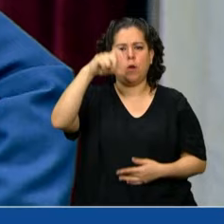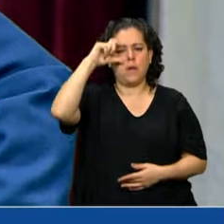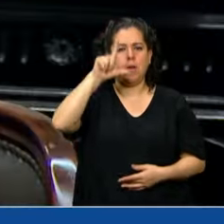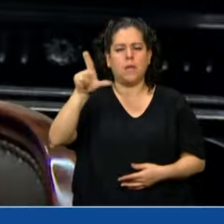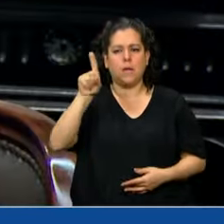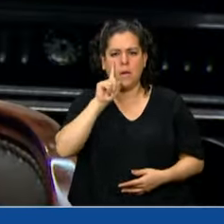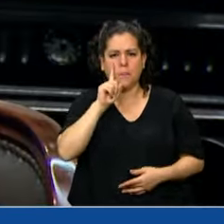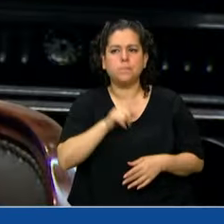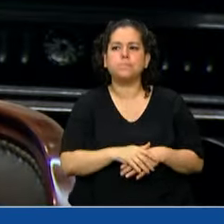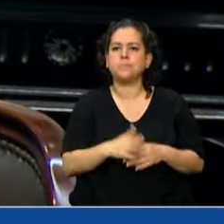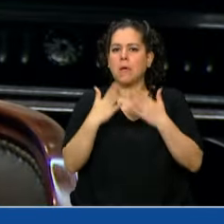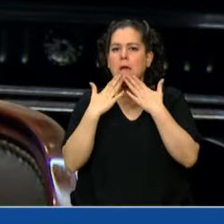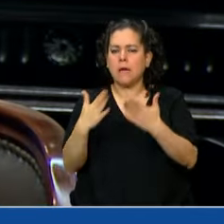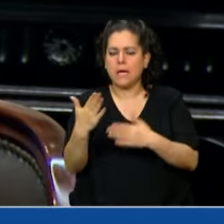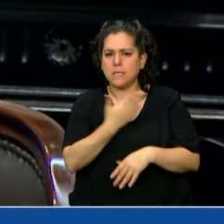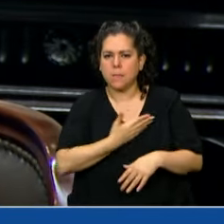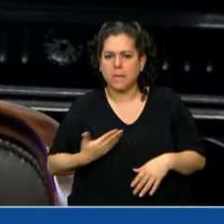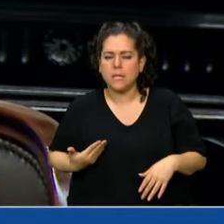toneli Gracias